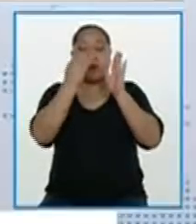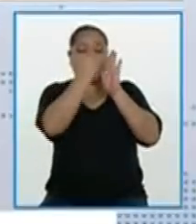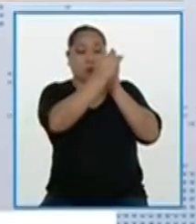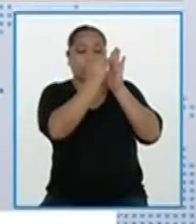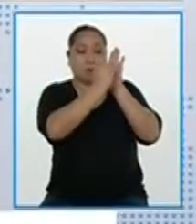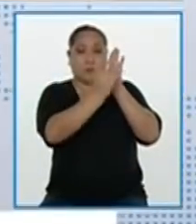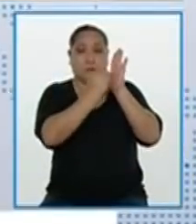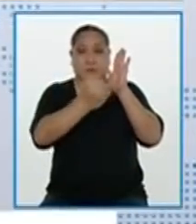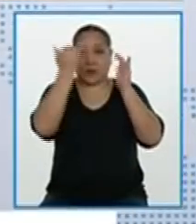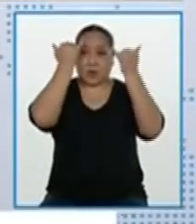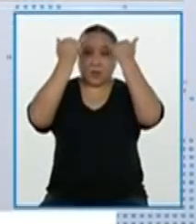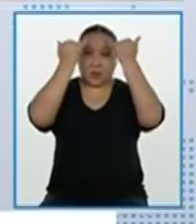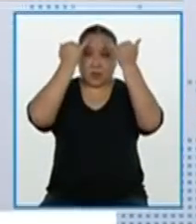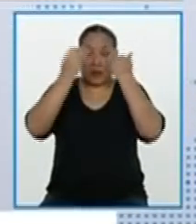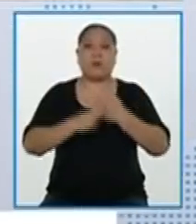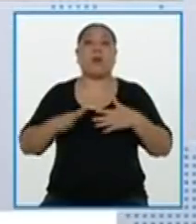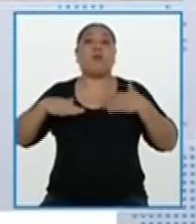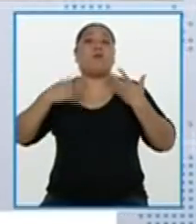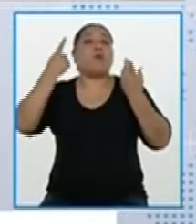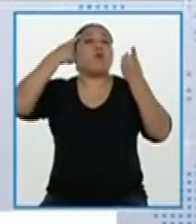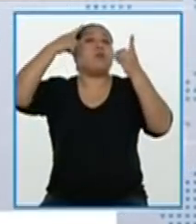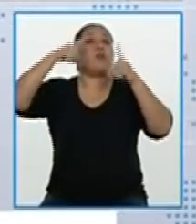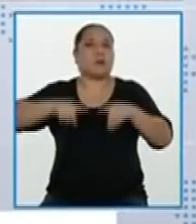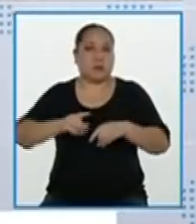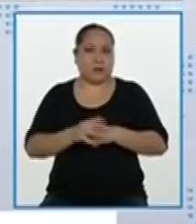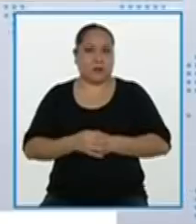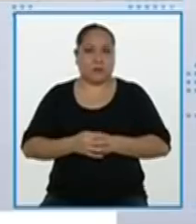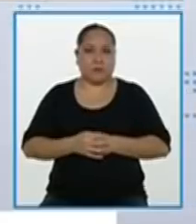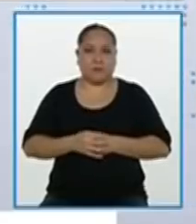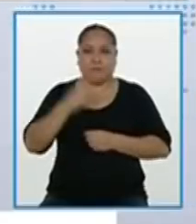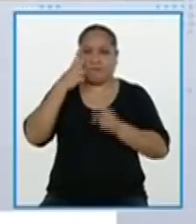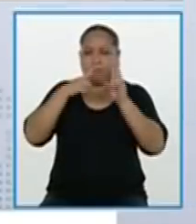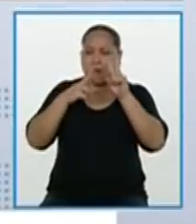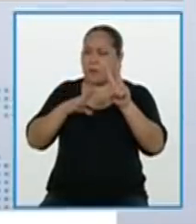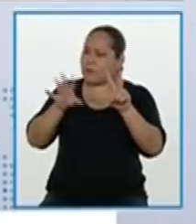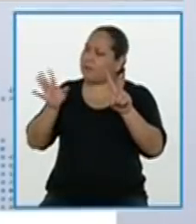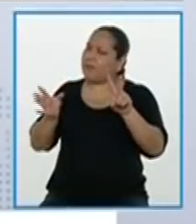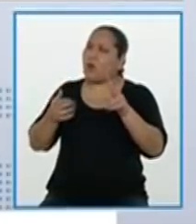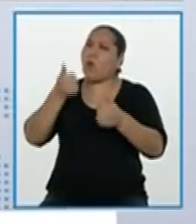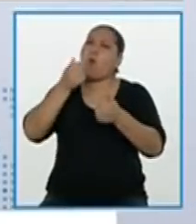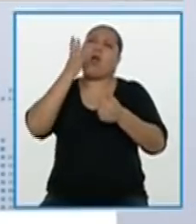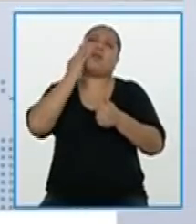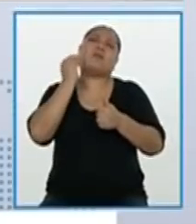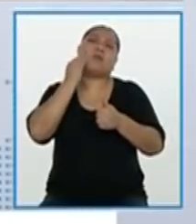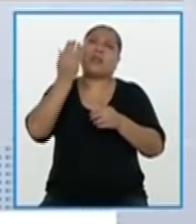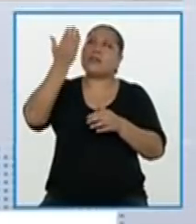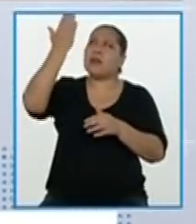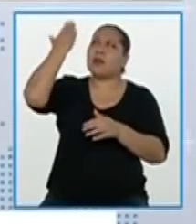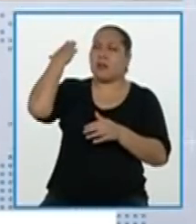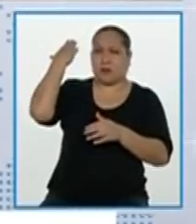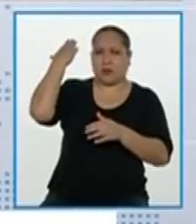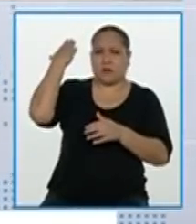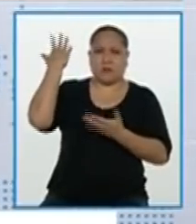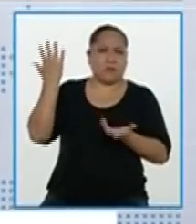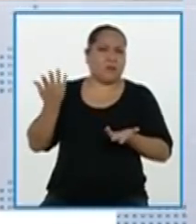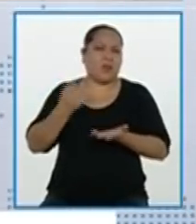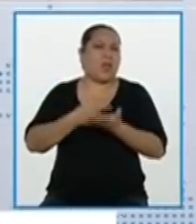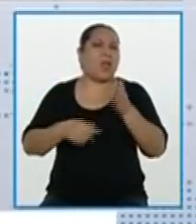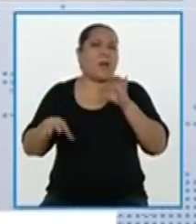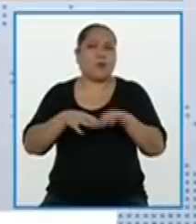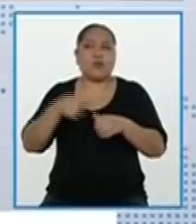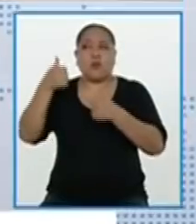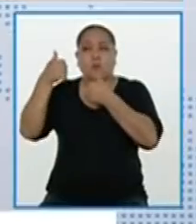quizá un acercamiento más preciso para las realidades dentro de las regiones habría valido un poco más. Y en temas